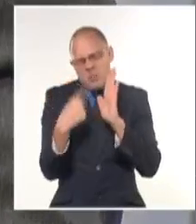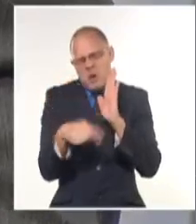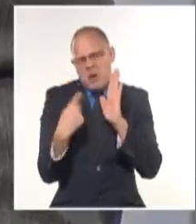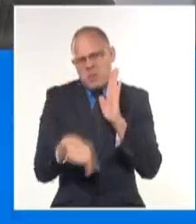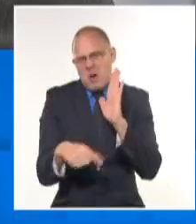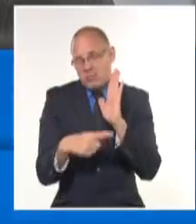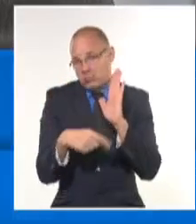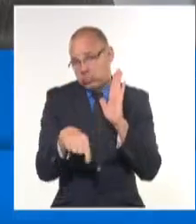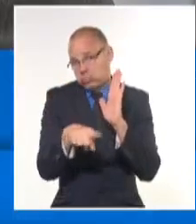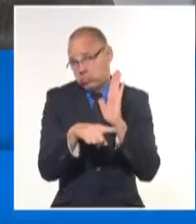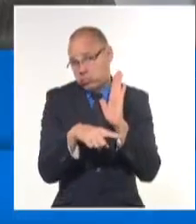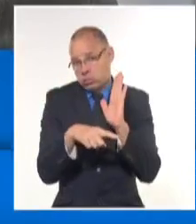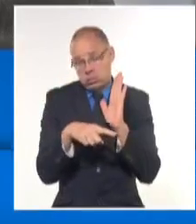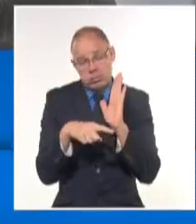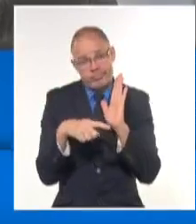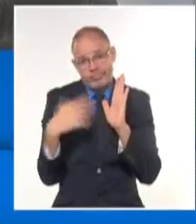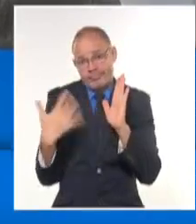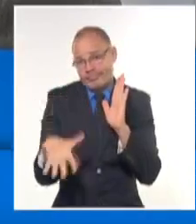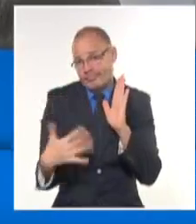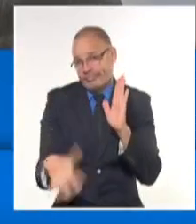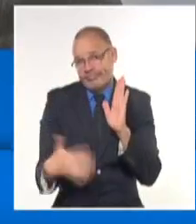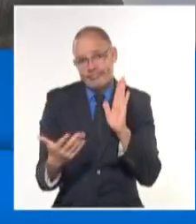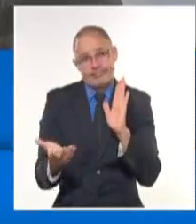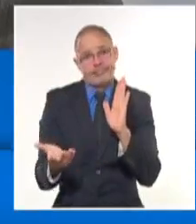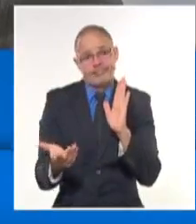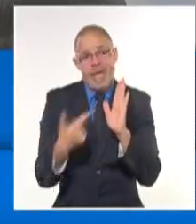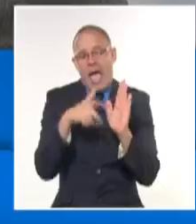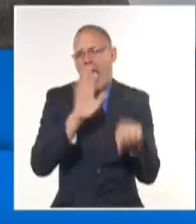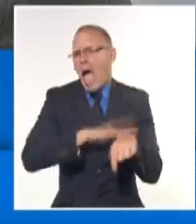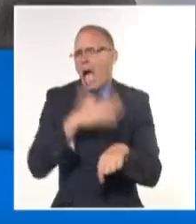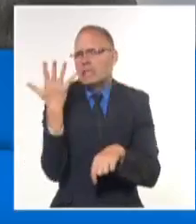que en estos hechos estaban implicados parte de la